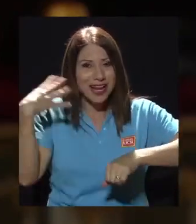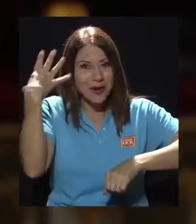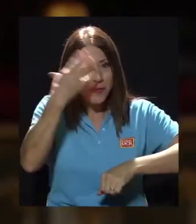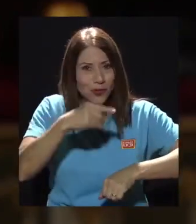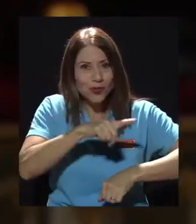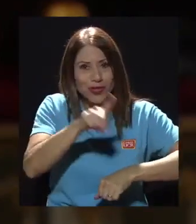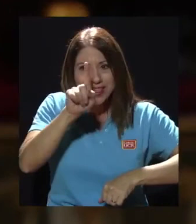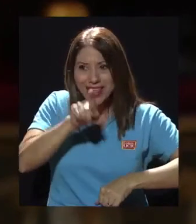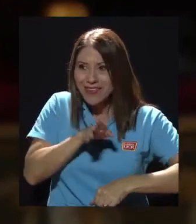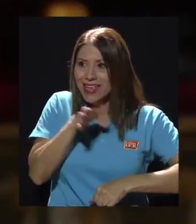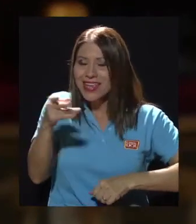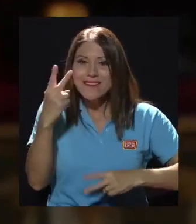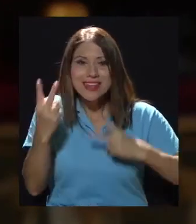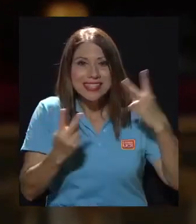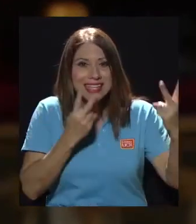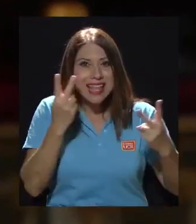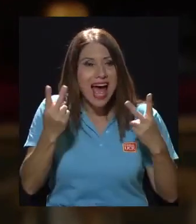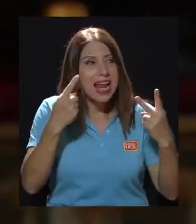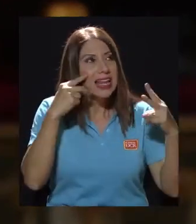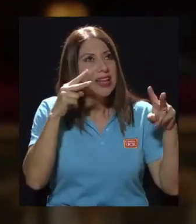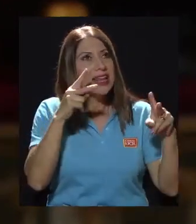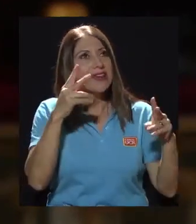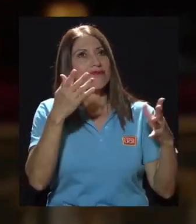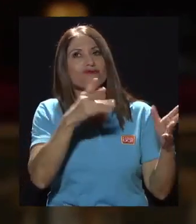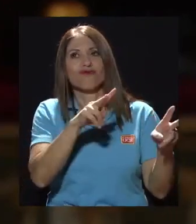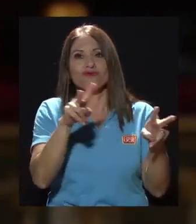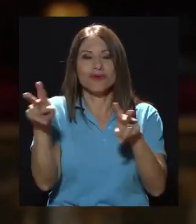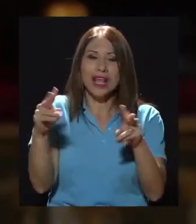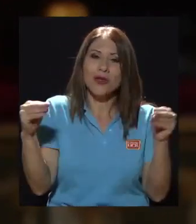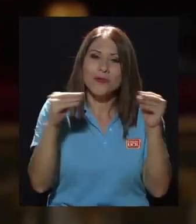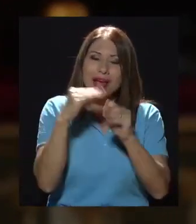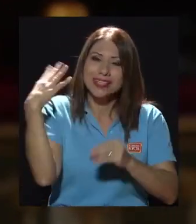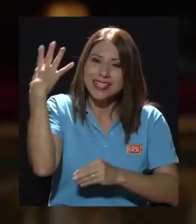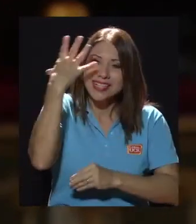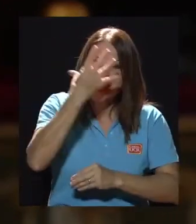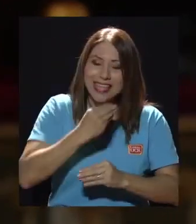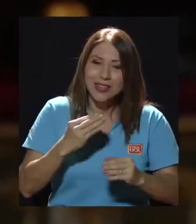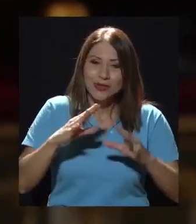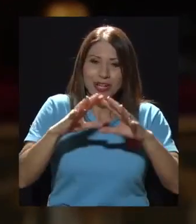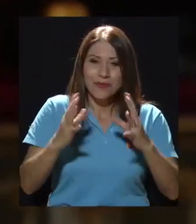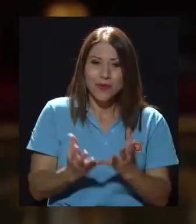debe visitar y reconocer, porque es de los más lindos del mundo.